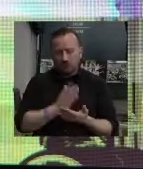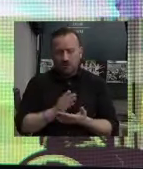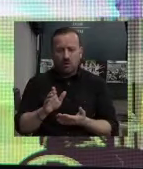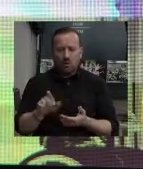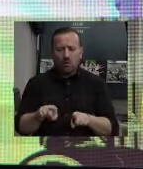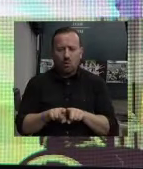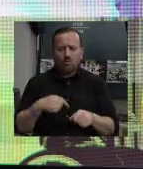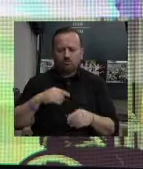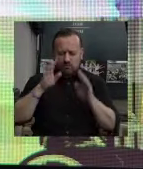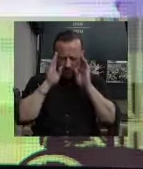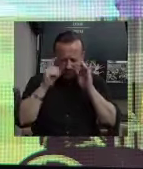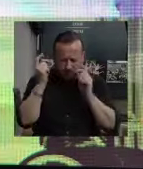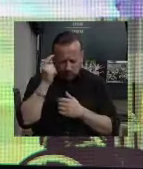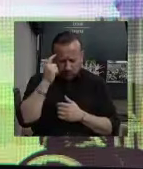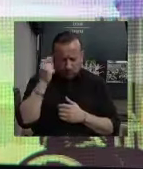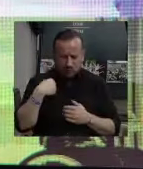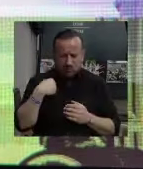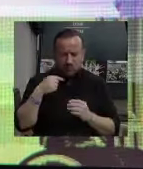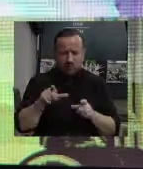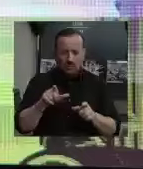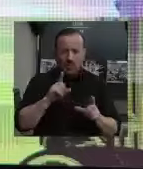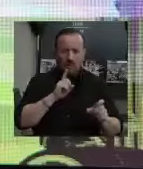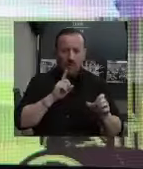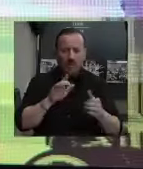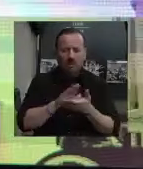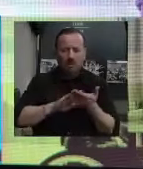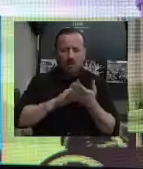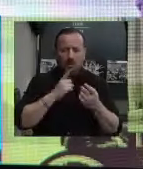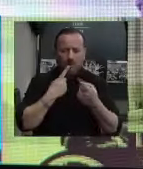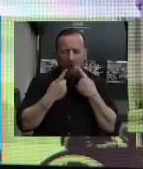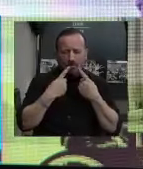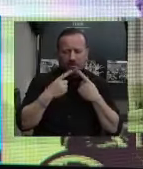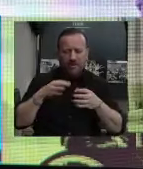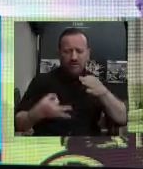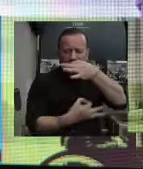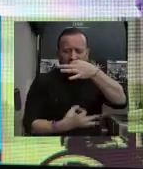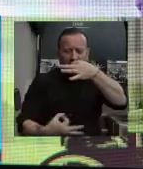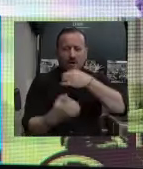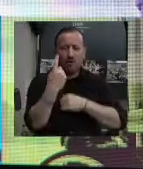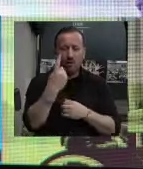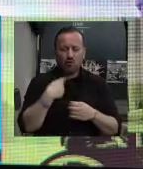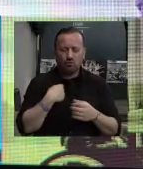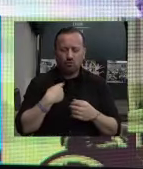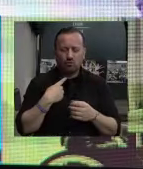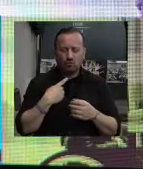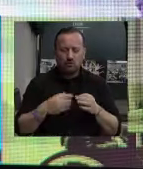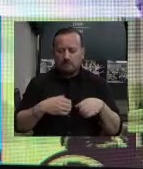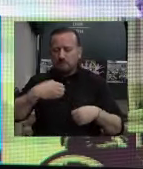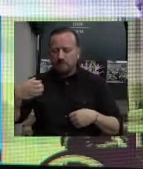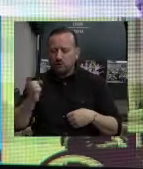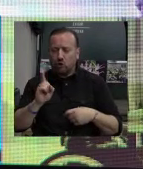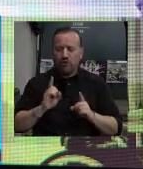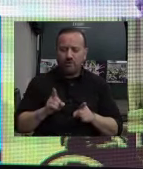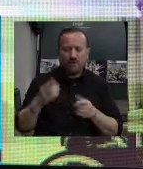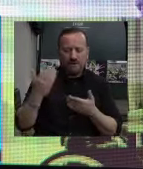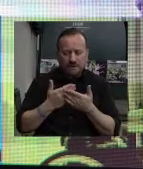me voy a concentrar en que yo pase el examen de física uno no tengo estudiar tengo que ir a